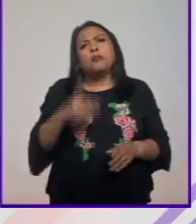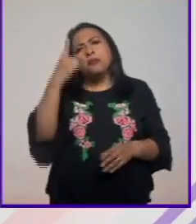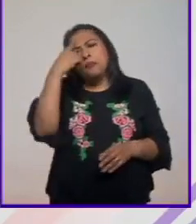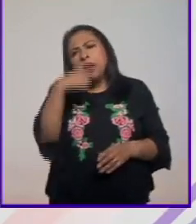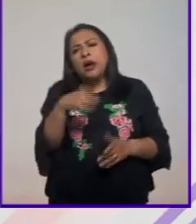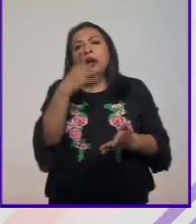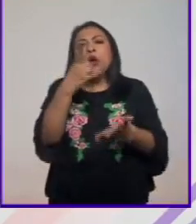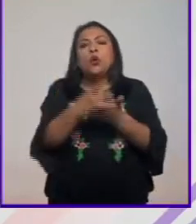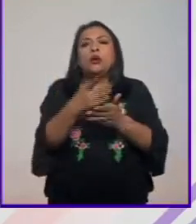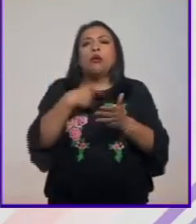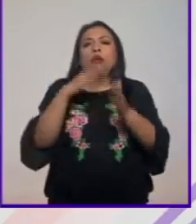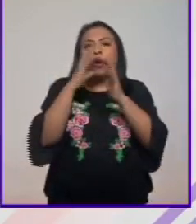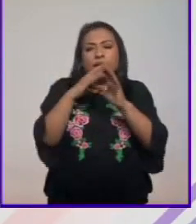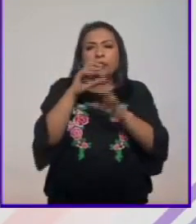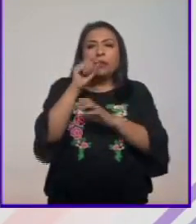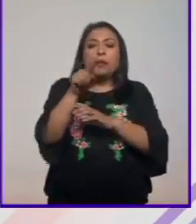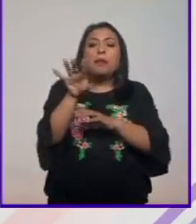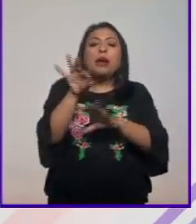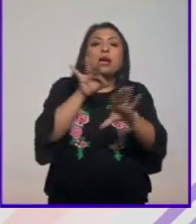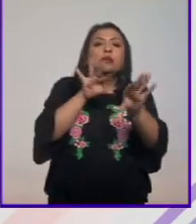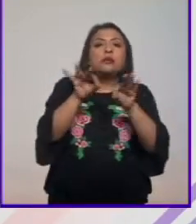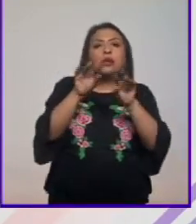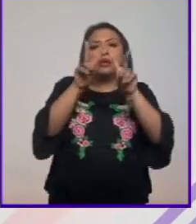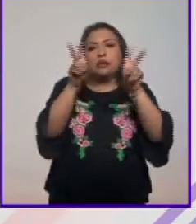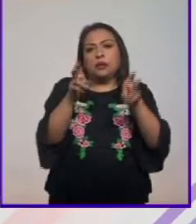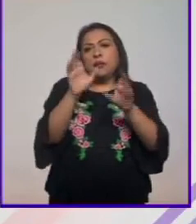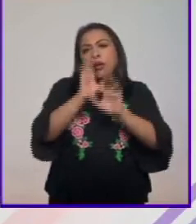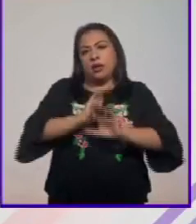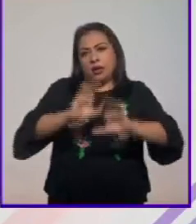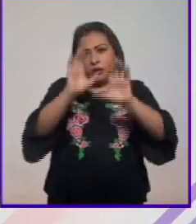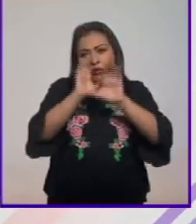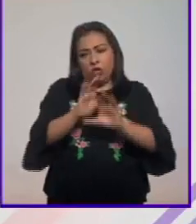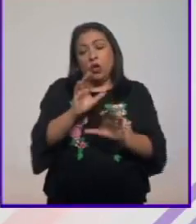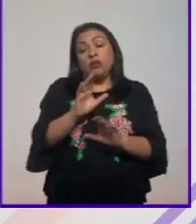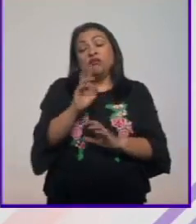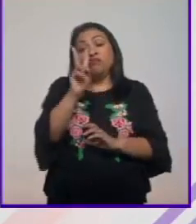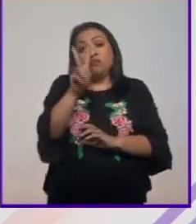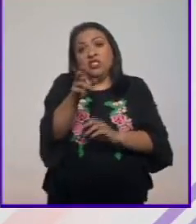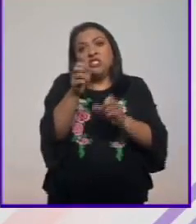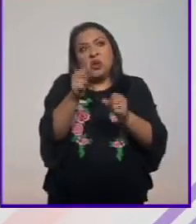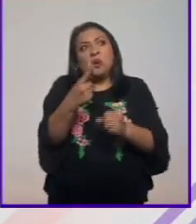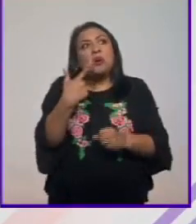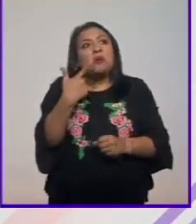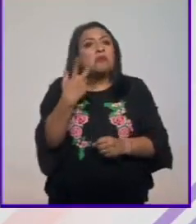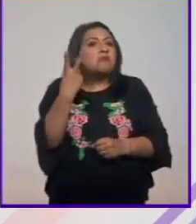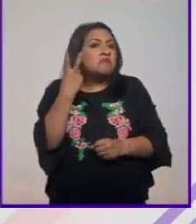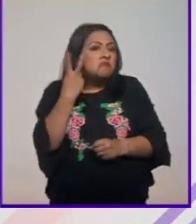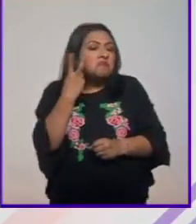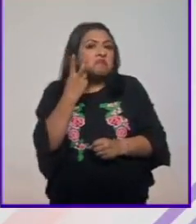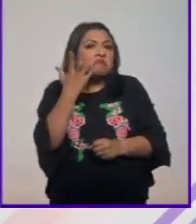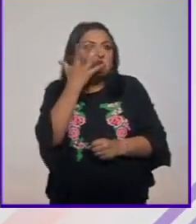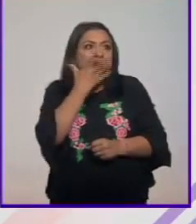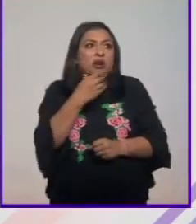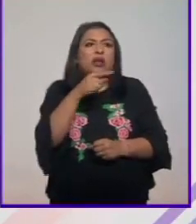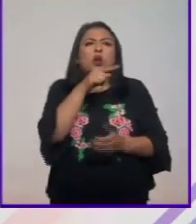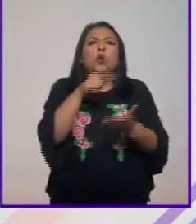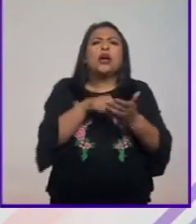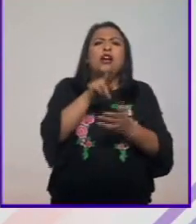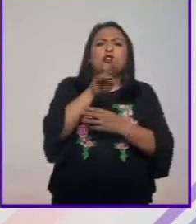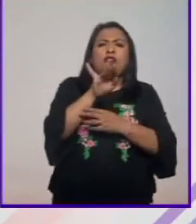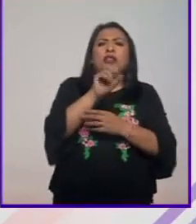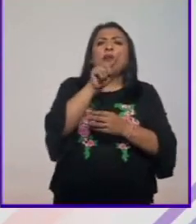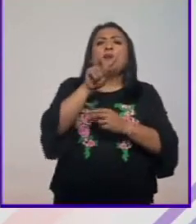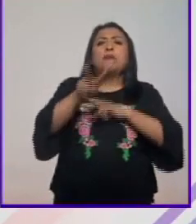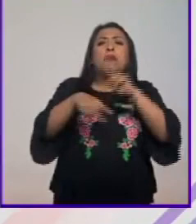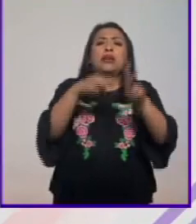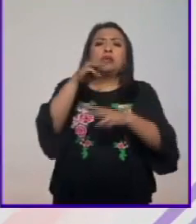hora de interpretar, sino también de elegir sus temas, lo cual seguramente podremos disfrutar también. Además del Roberto Cantoral, te presentas en